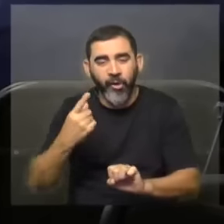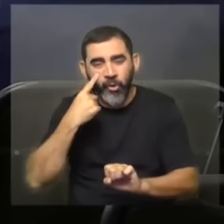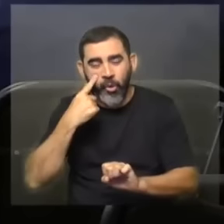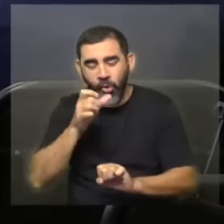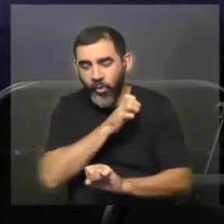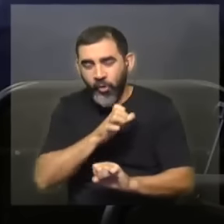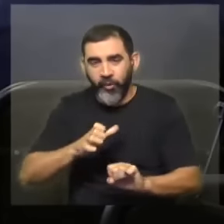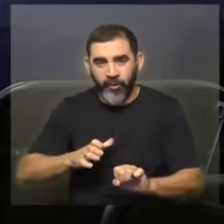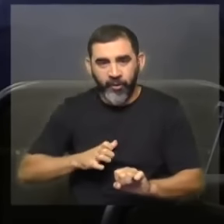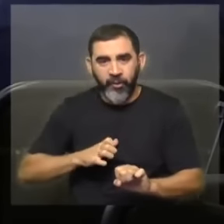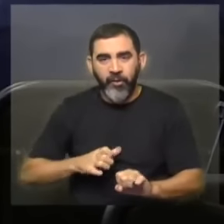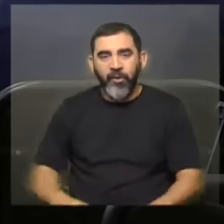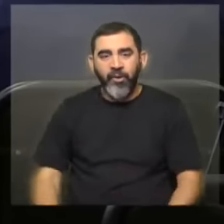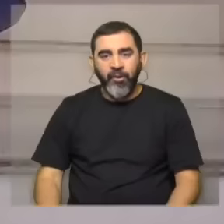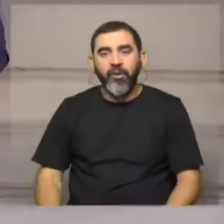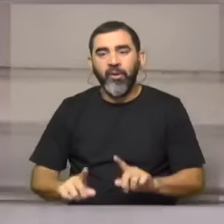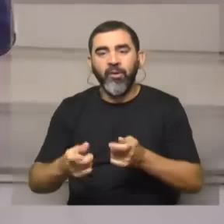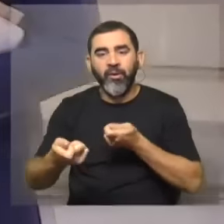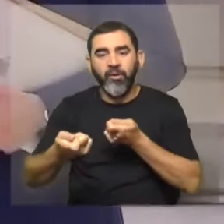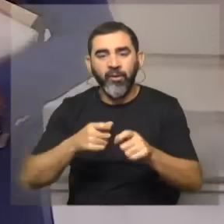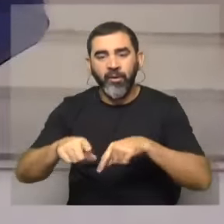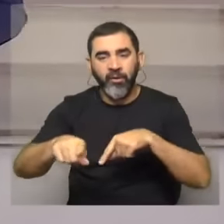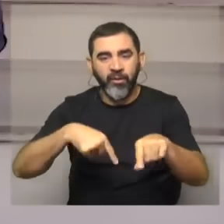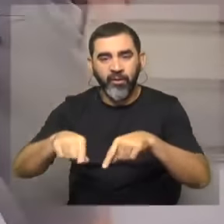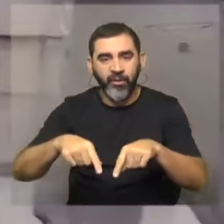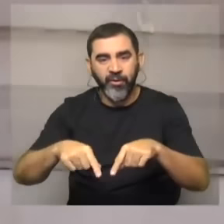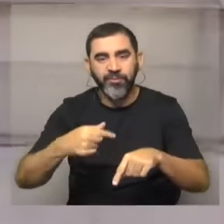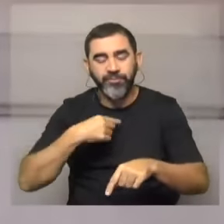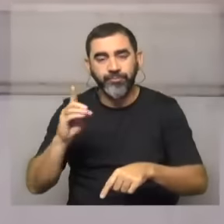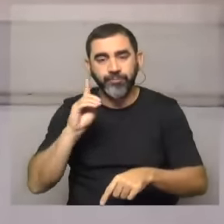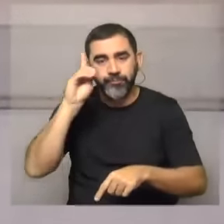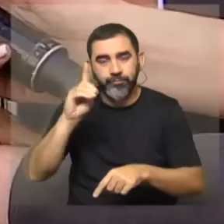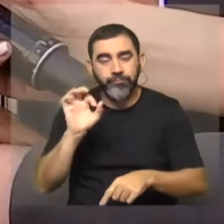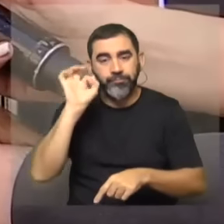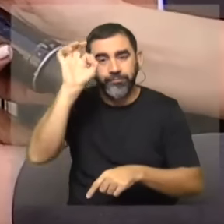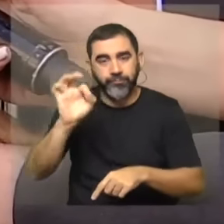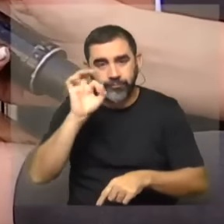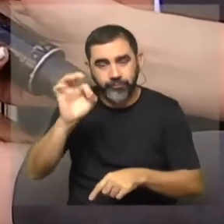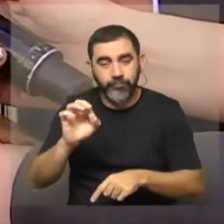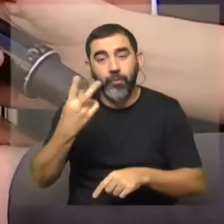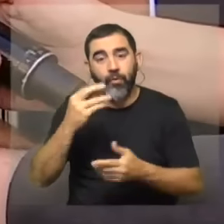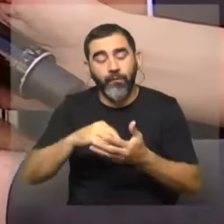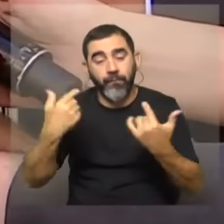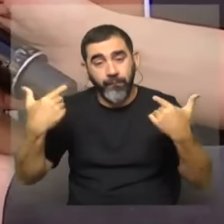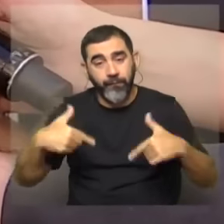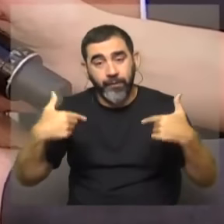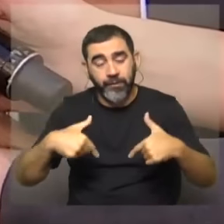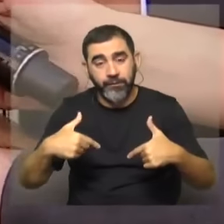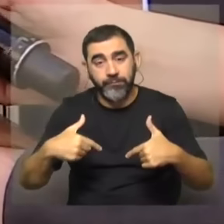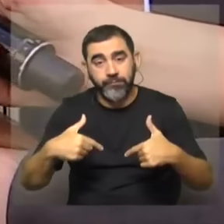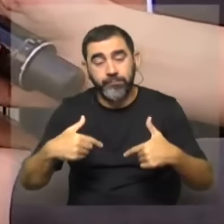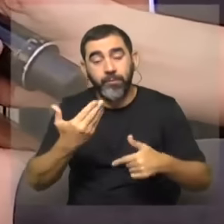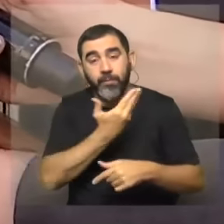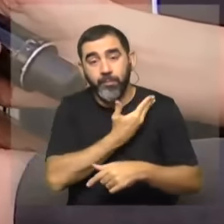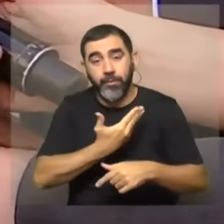estado y su gestión porque Bueno he sido diputado senador dos veces intendente